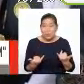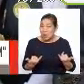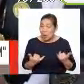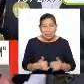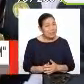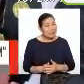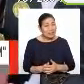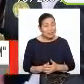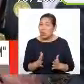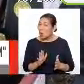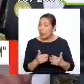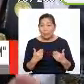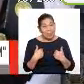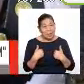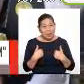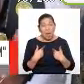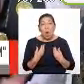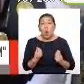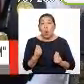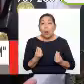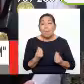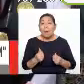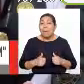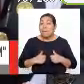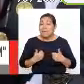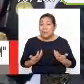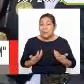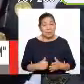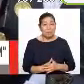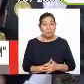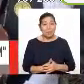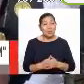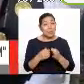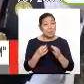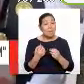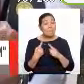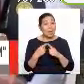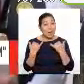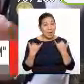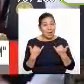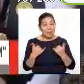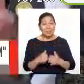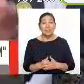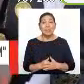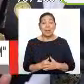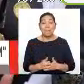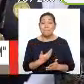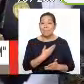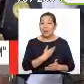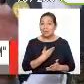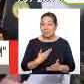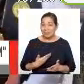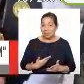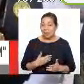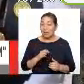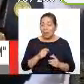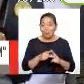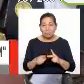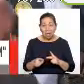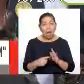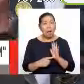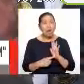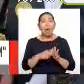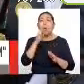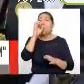día no tiene algún medio como poder sobrevivir. Y justamente para eso la señora Presidenta de la República sale al exterior